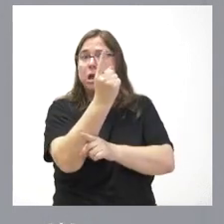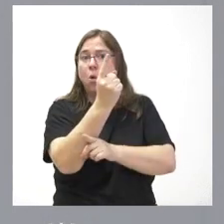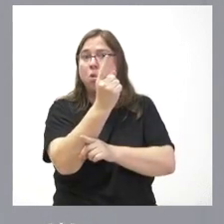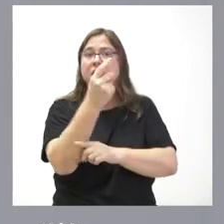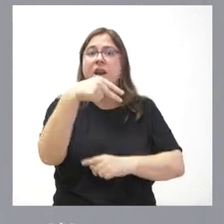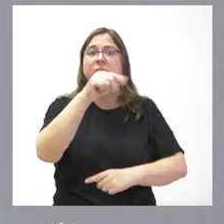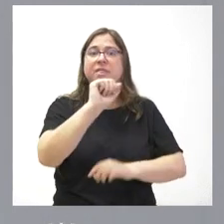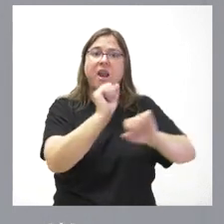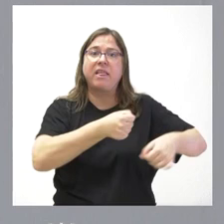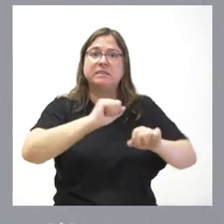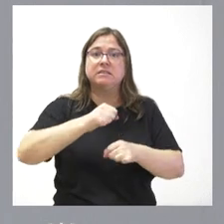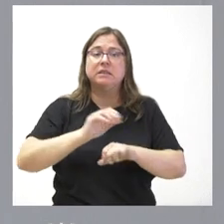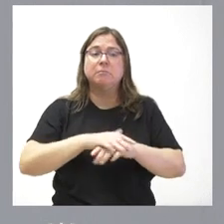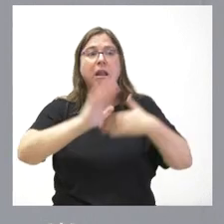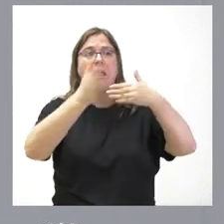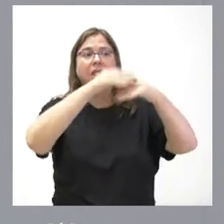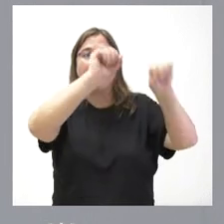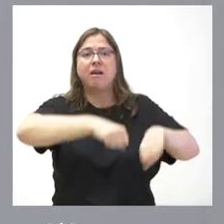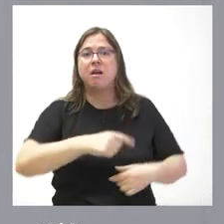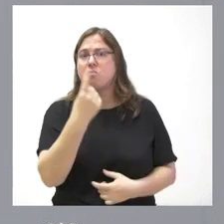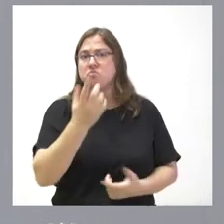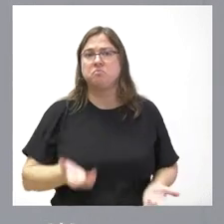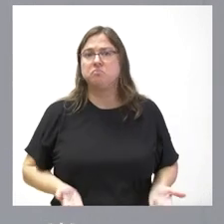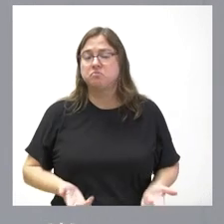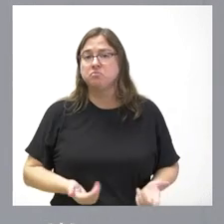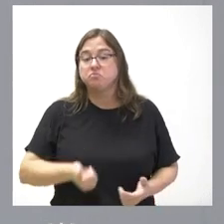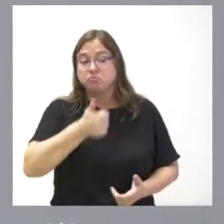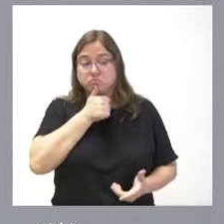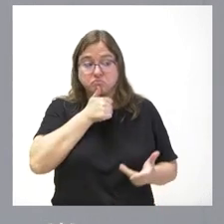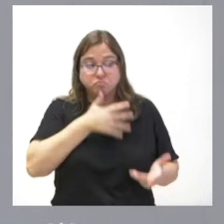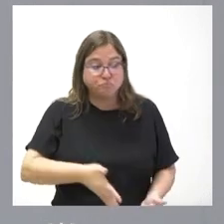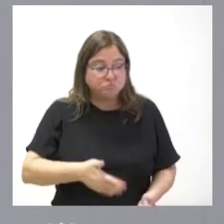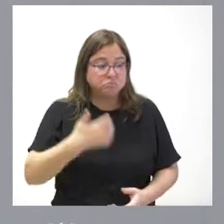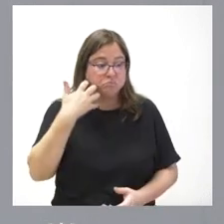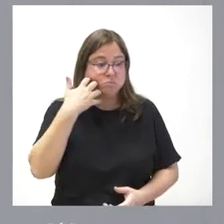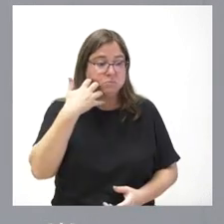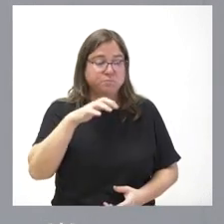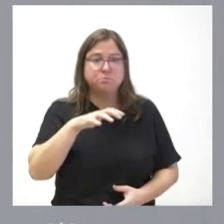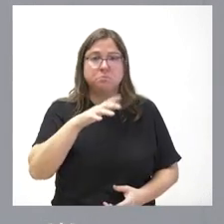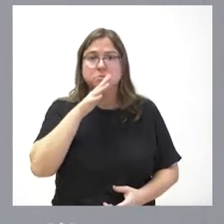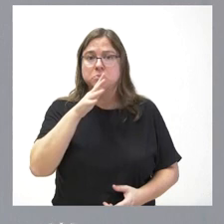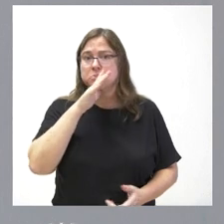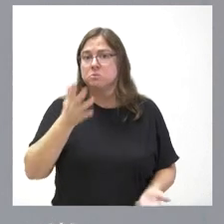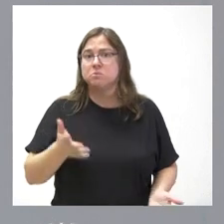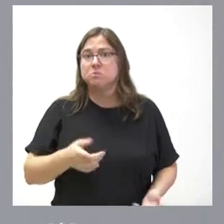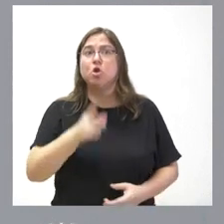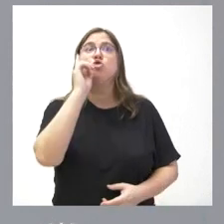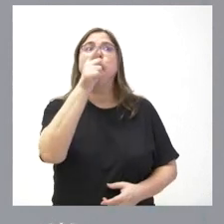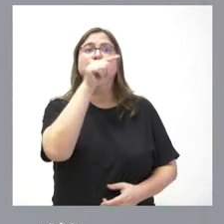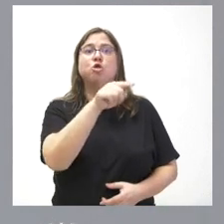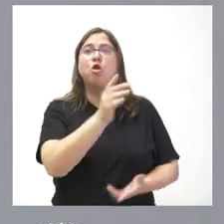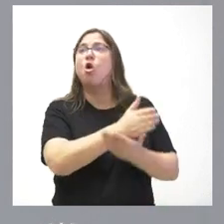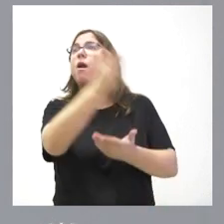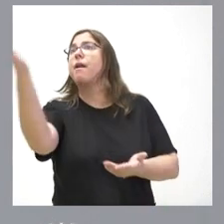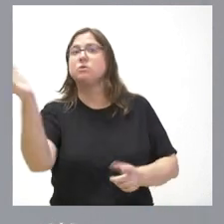navacerrada para promover su cierre es algo que todavía hoy me resulta inexplicable de Por qué solo nav cerrada y no el